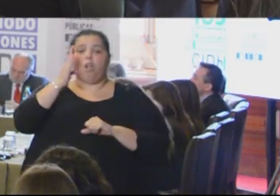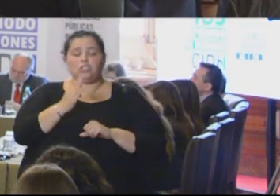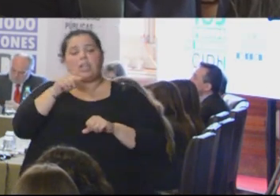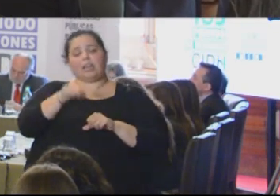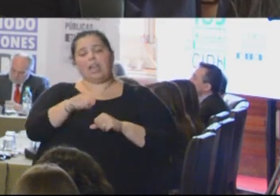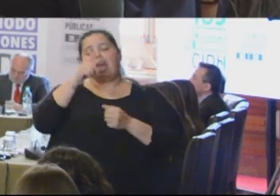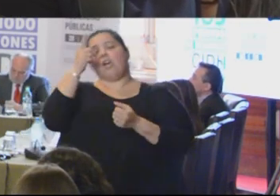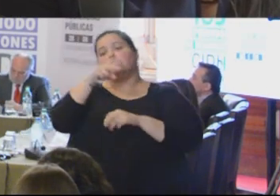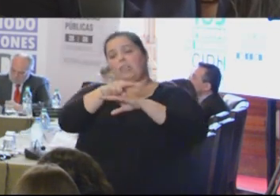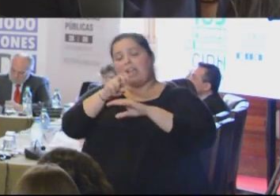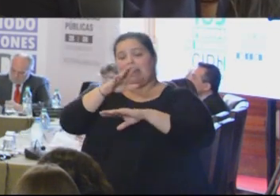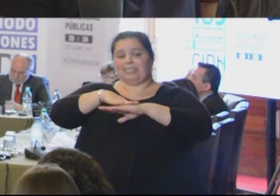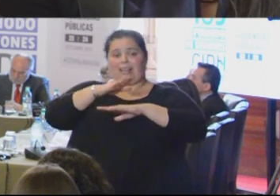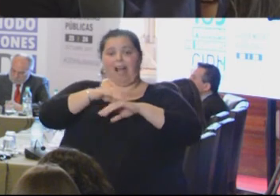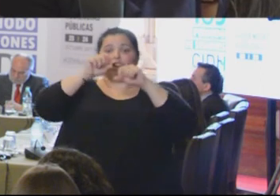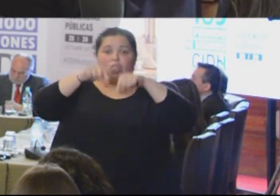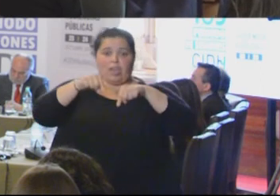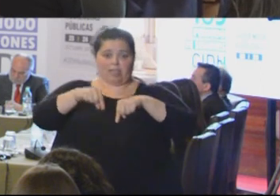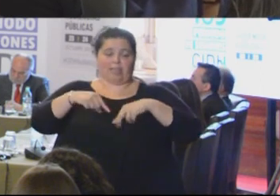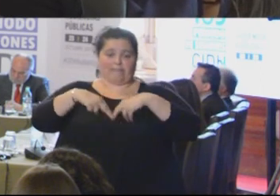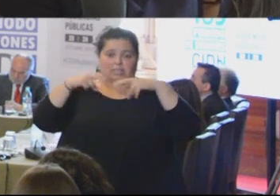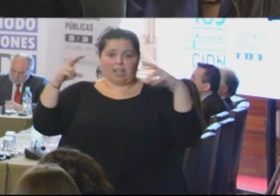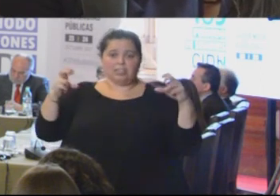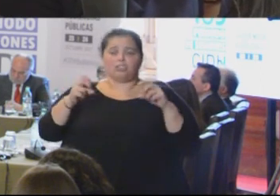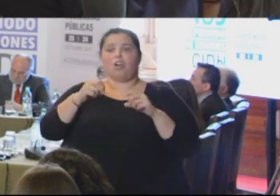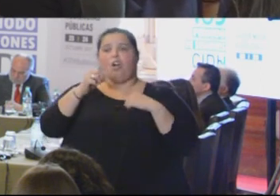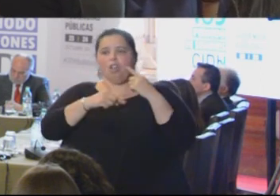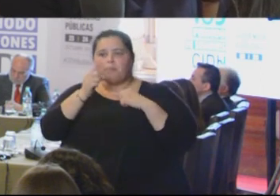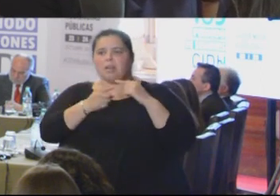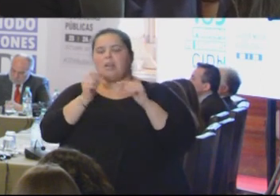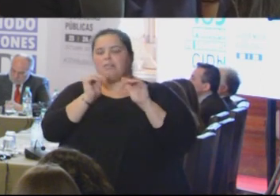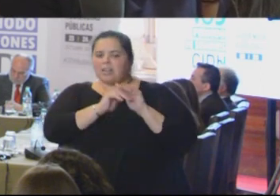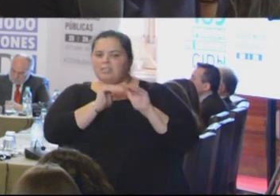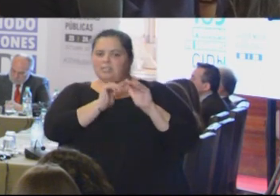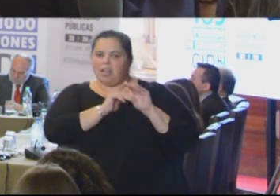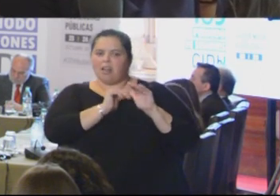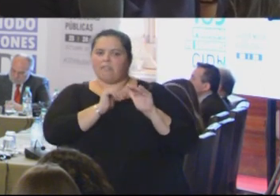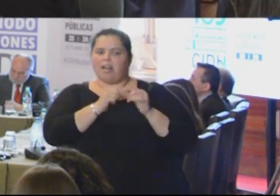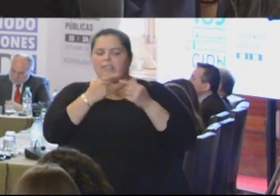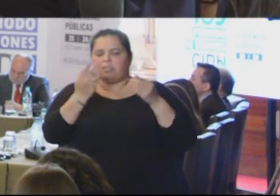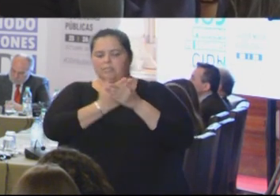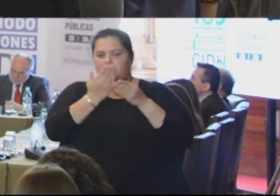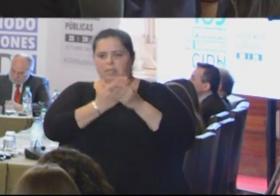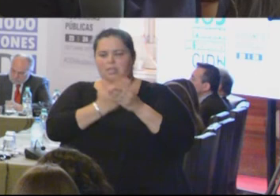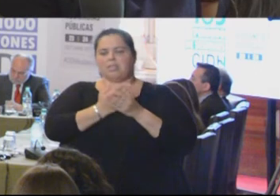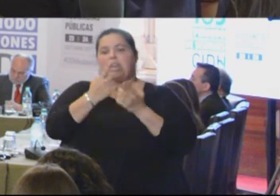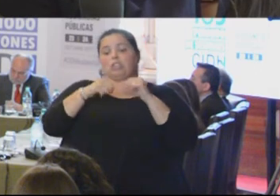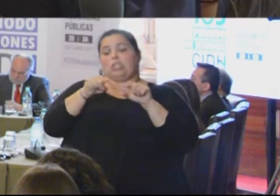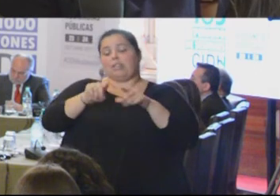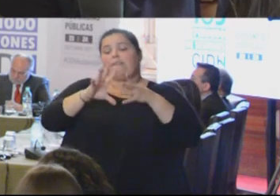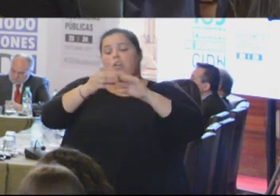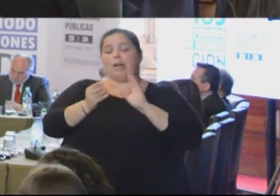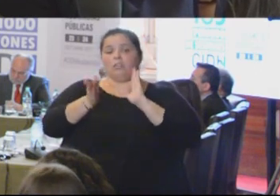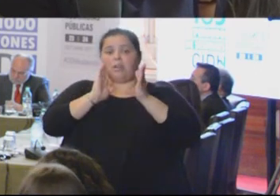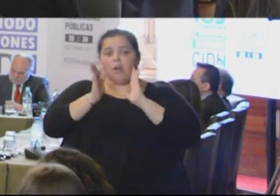estas investigaciones vienen sometiendo a reservas las piezas del expediente de tal suerte que los abogados representantes de